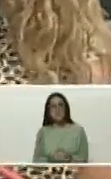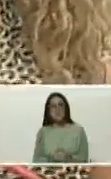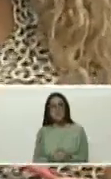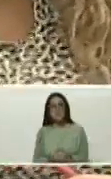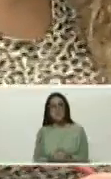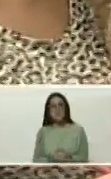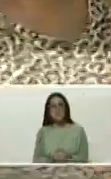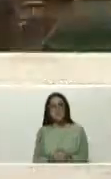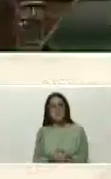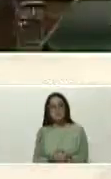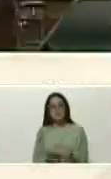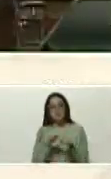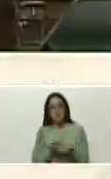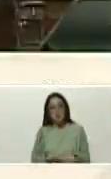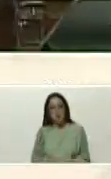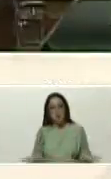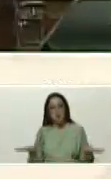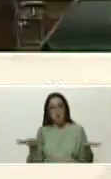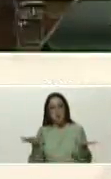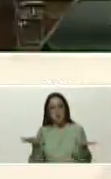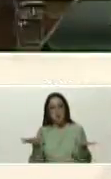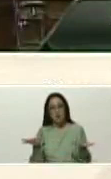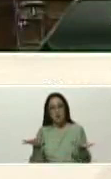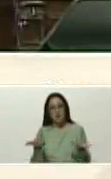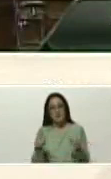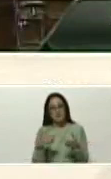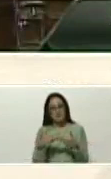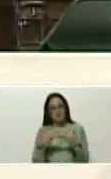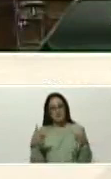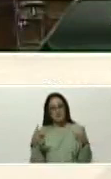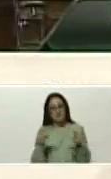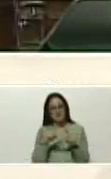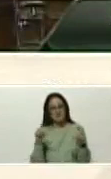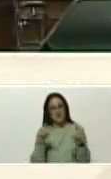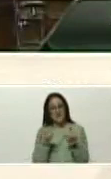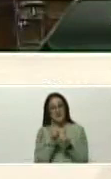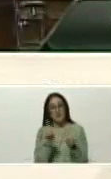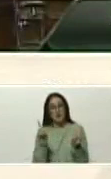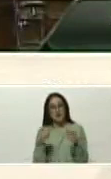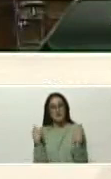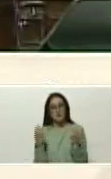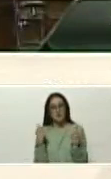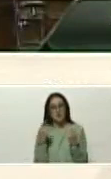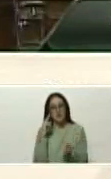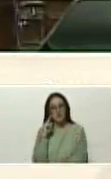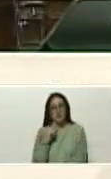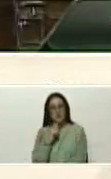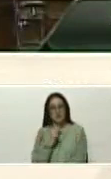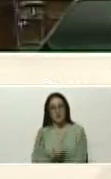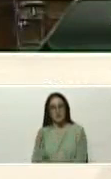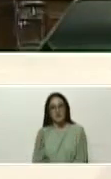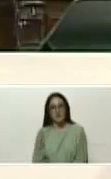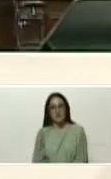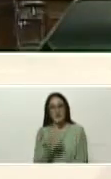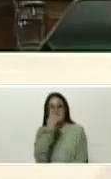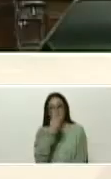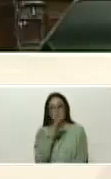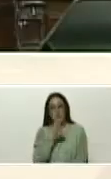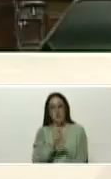lleva el desarrollo, el concepto, el subtítulo de la democracia popular bolivariana.